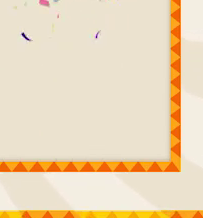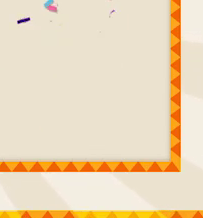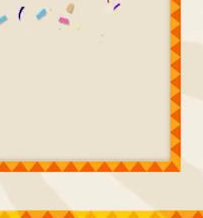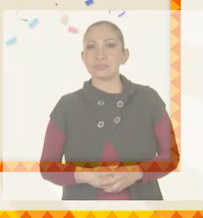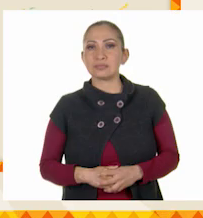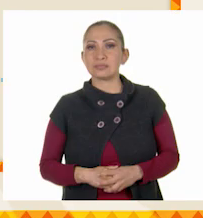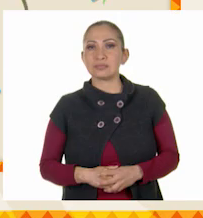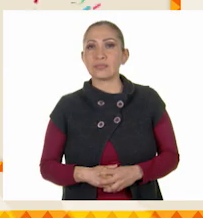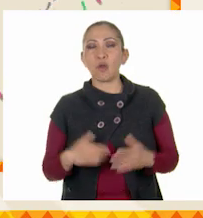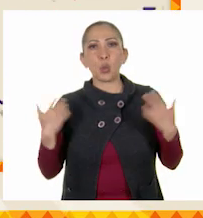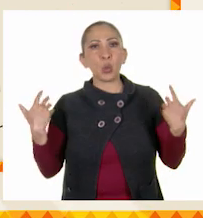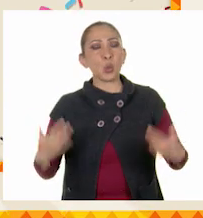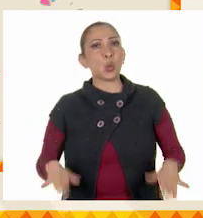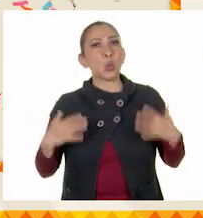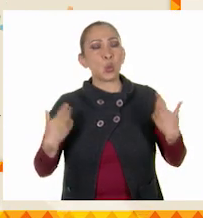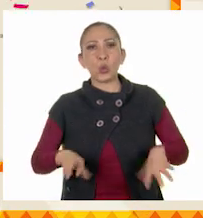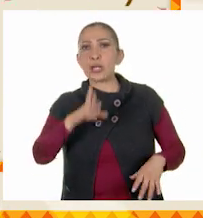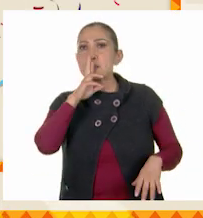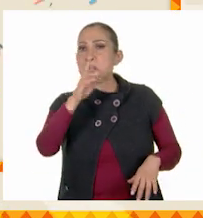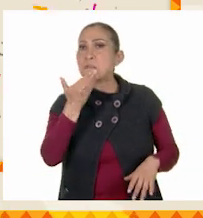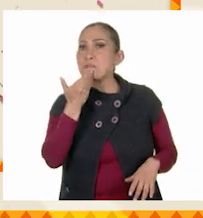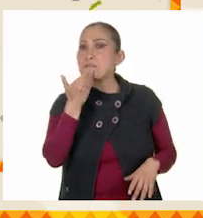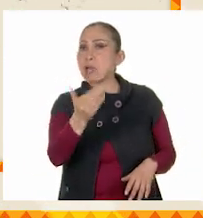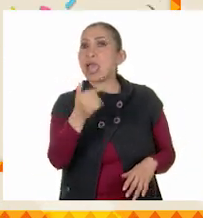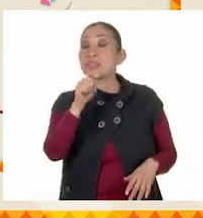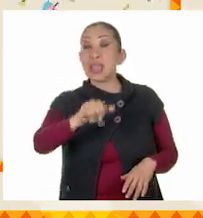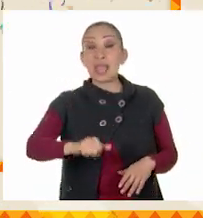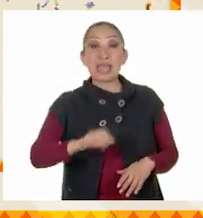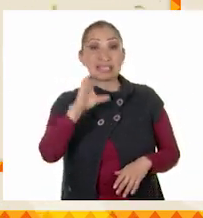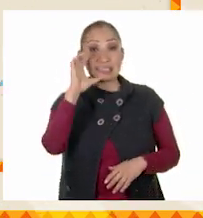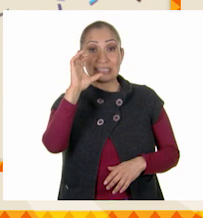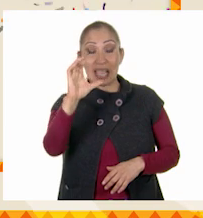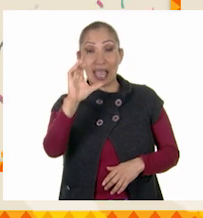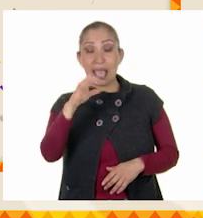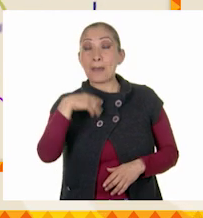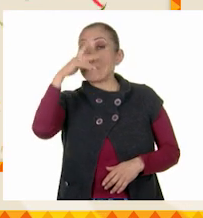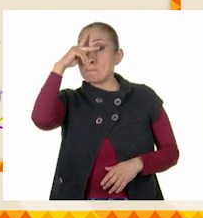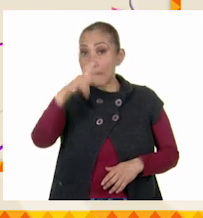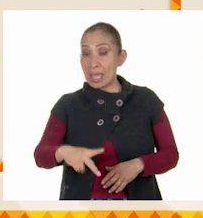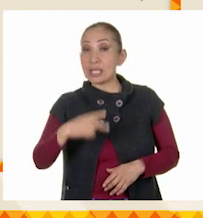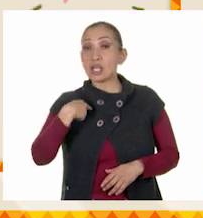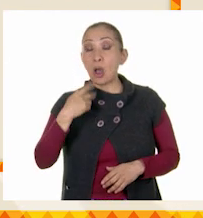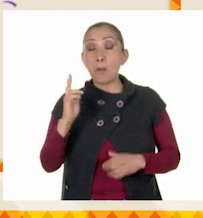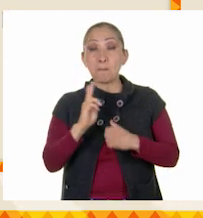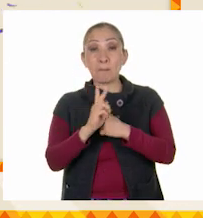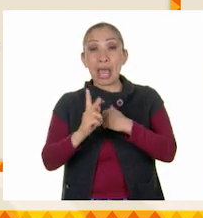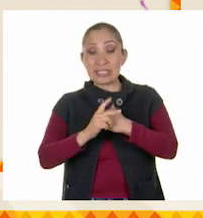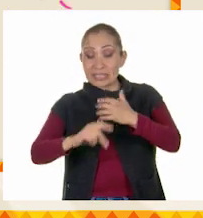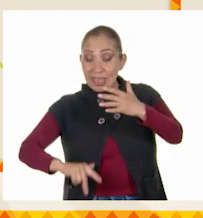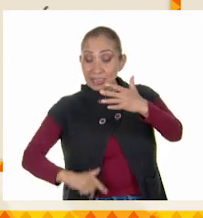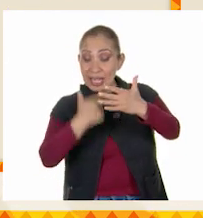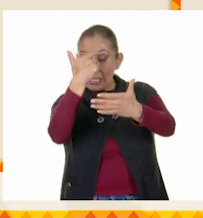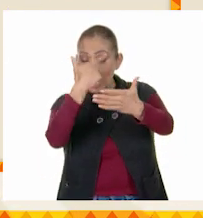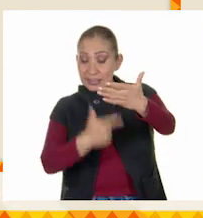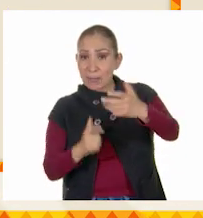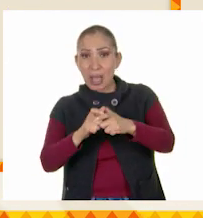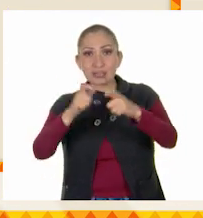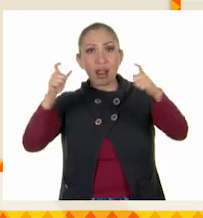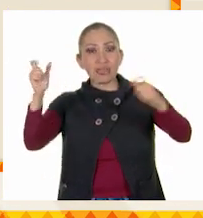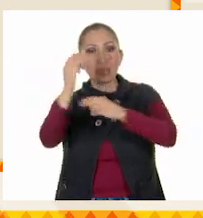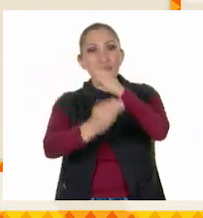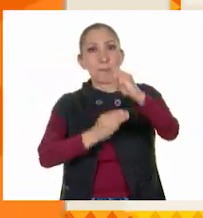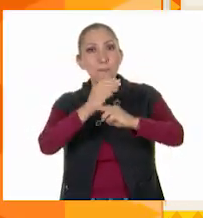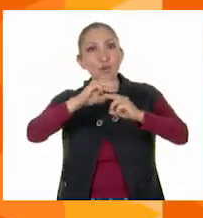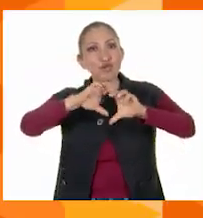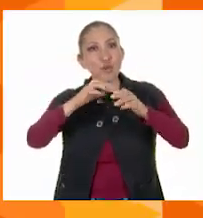¡Qué impresión! La respuesta correcta es la C. México es el 13º país más grande del mundo.